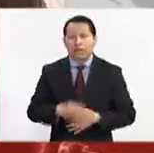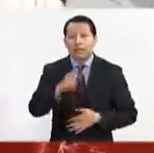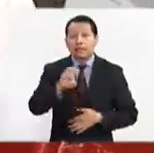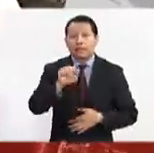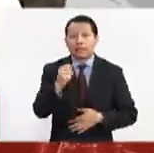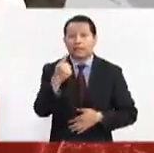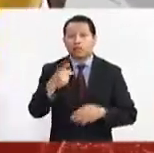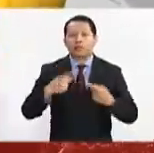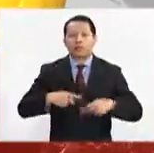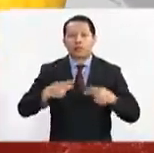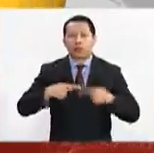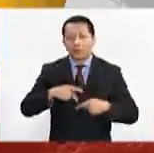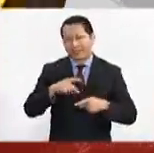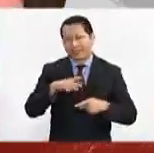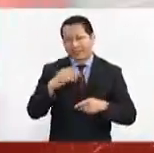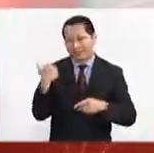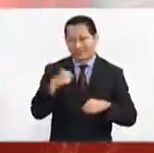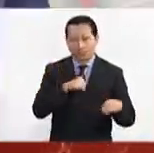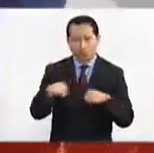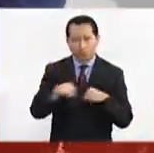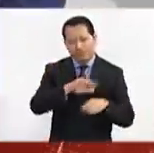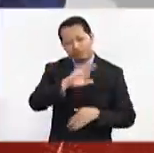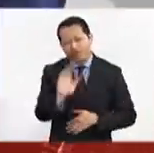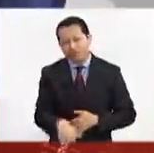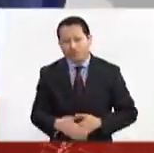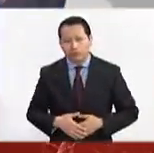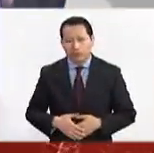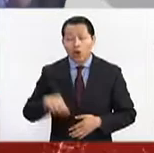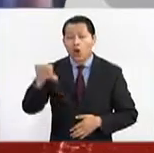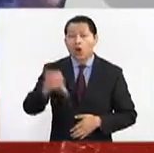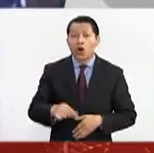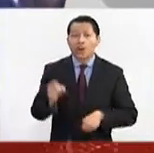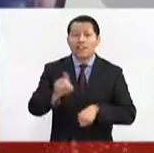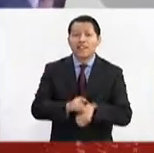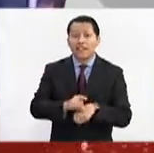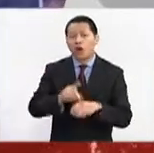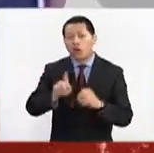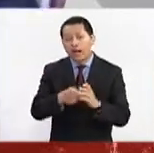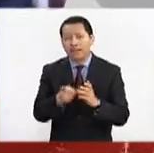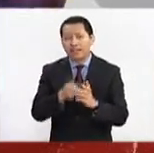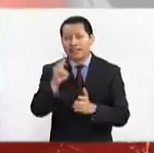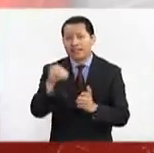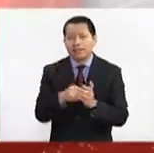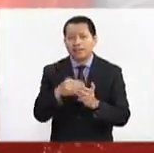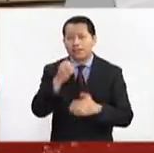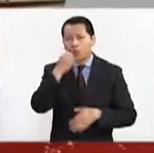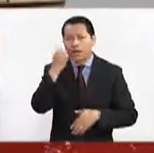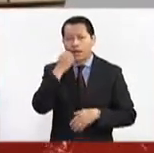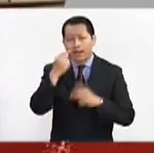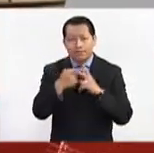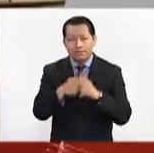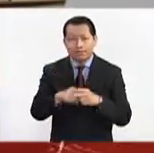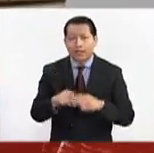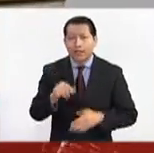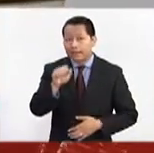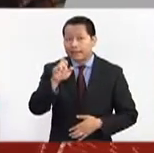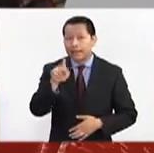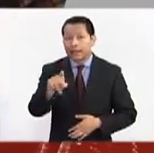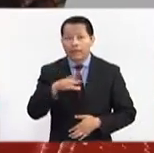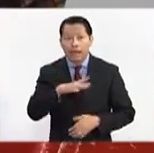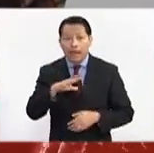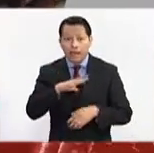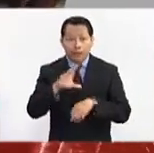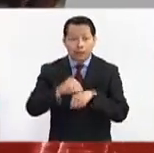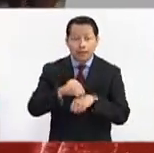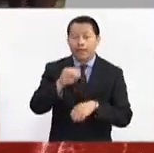361 el número de víctimas del terremoto. Hoy regresan a clases más de 3,000 escuelas. La SEP revoca el permiso